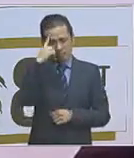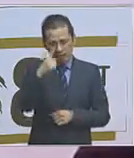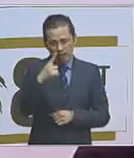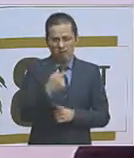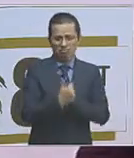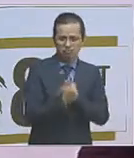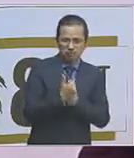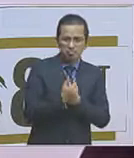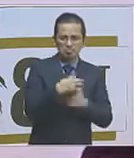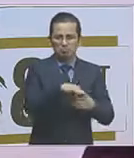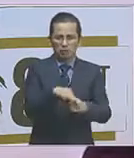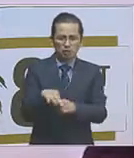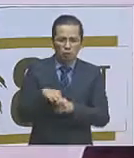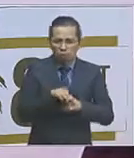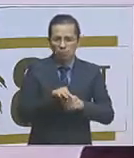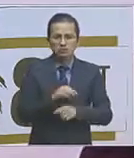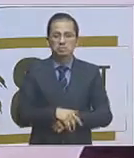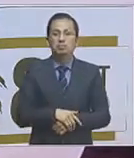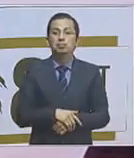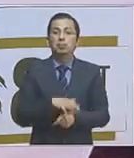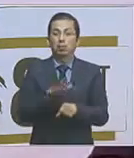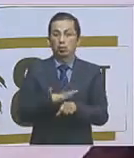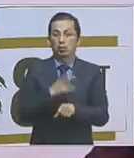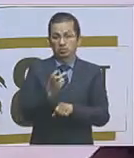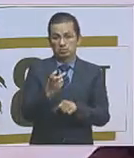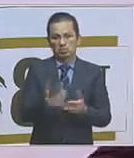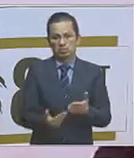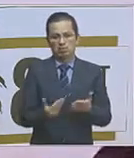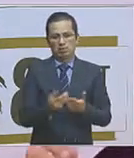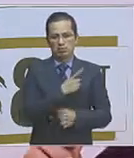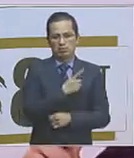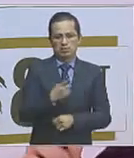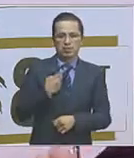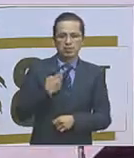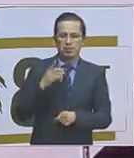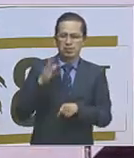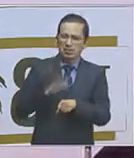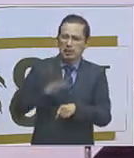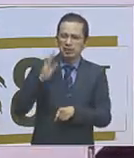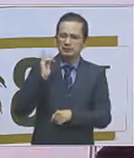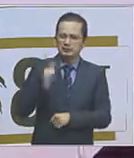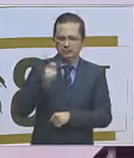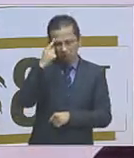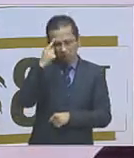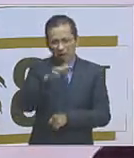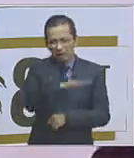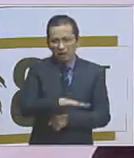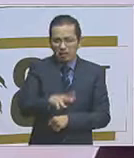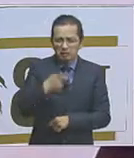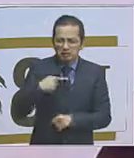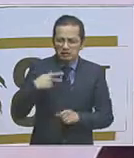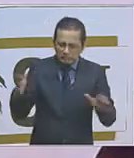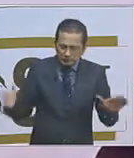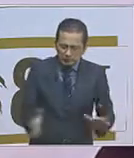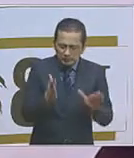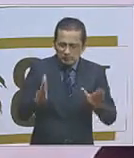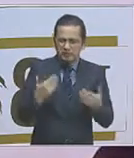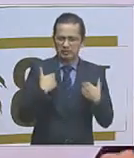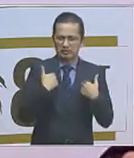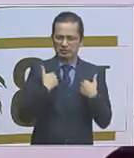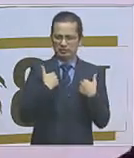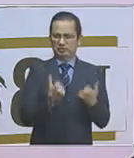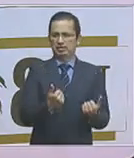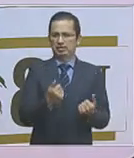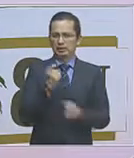por tal razón es necesario promover la sensibilización acerca de estos temas que ponen a